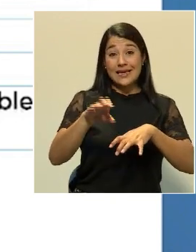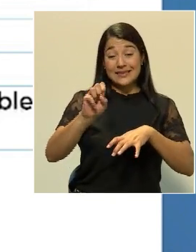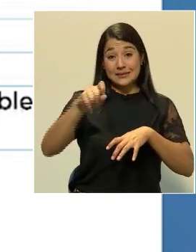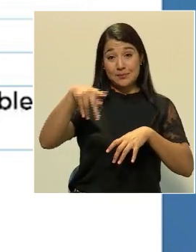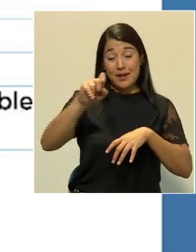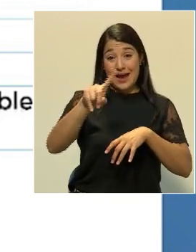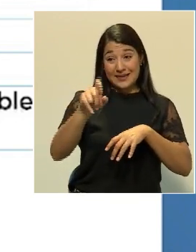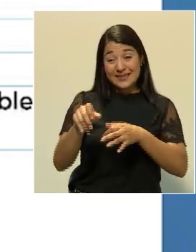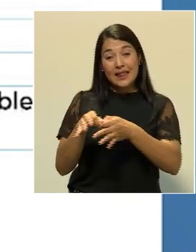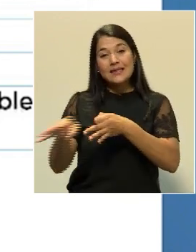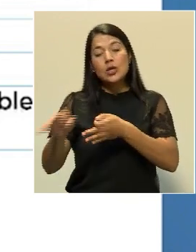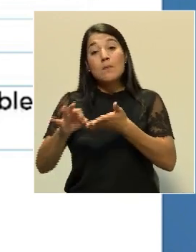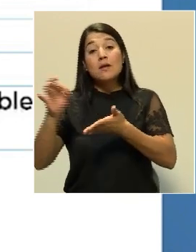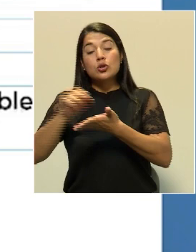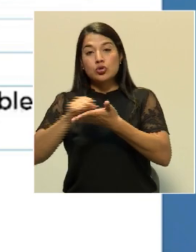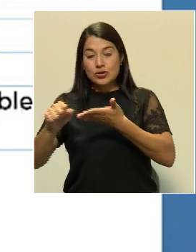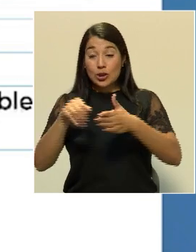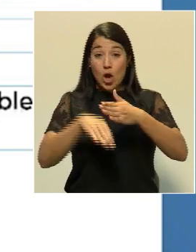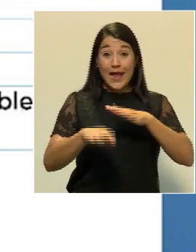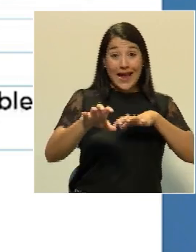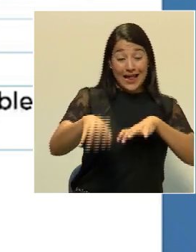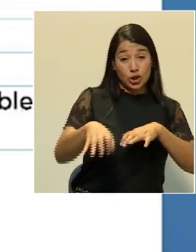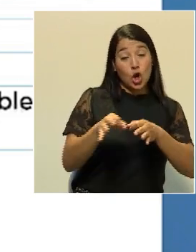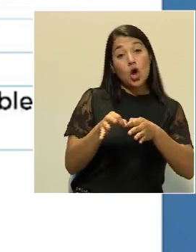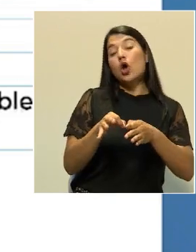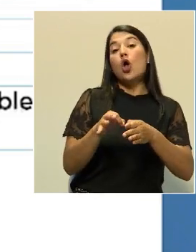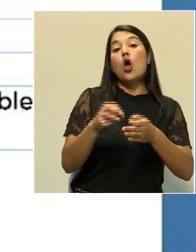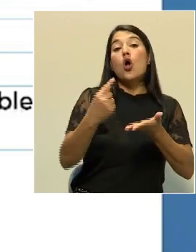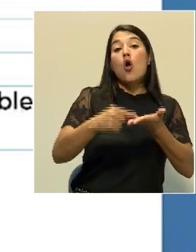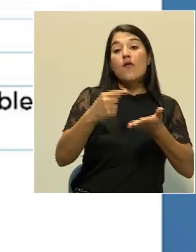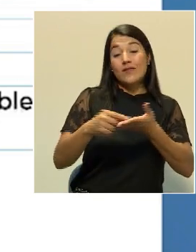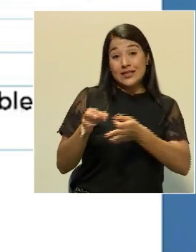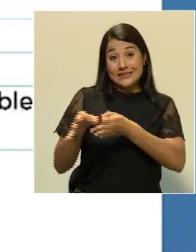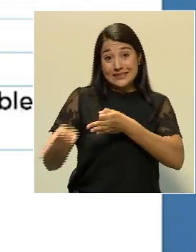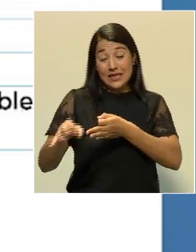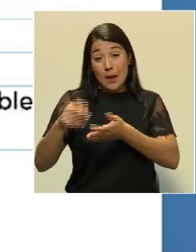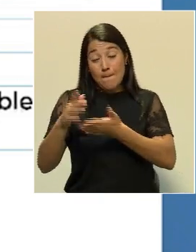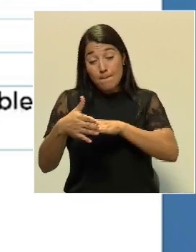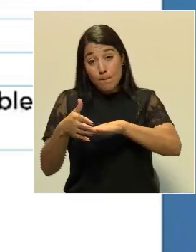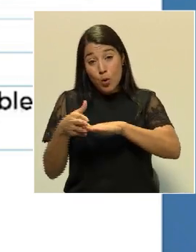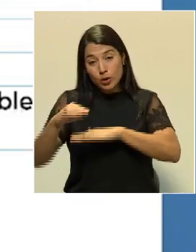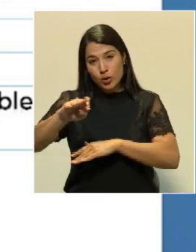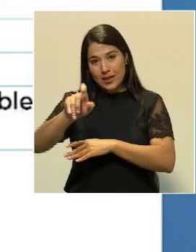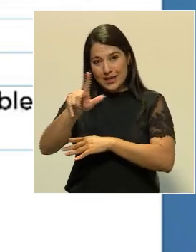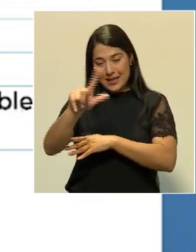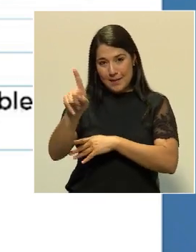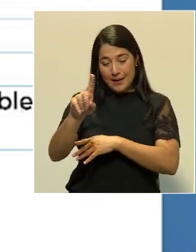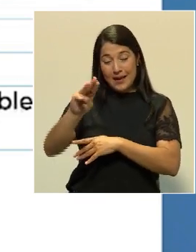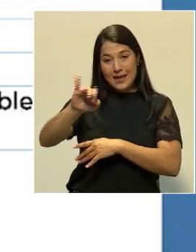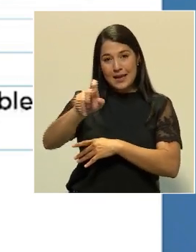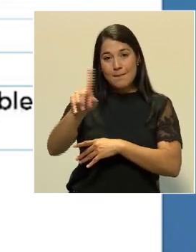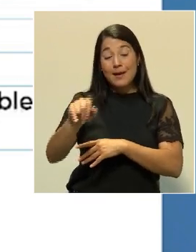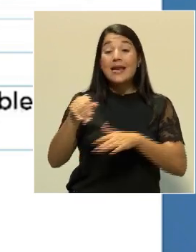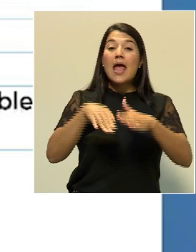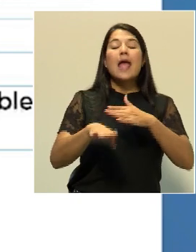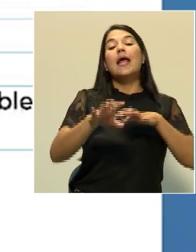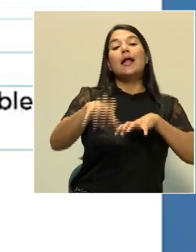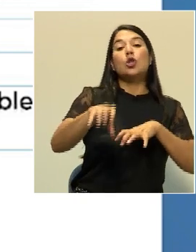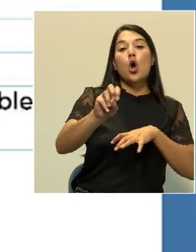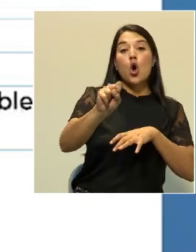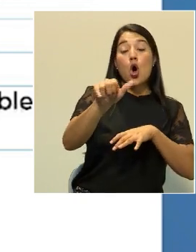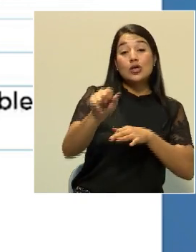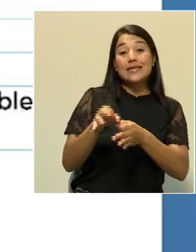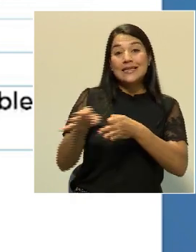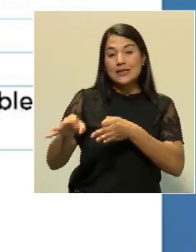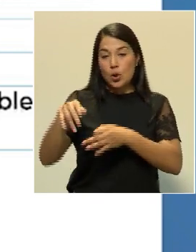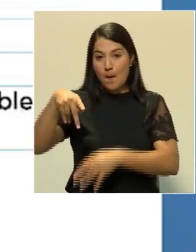Santo; en el cantón de Golfito, el distrito de Puerto Jiménez; en Osa, el distrito de Palmar; en el cantón central